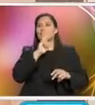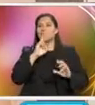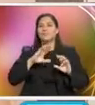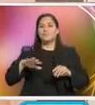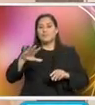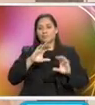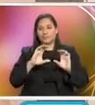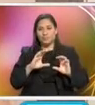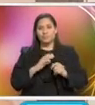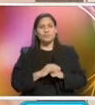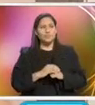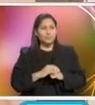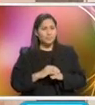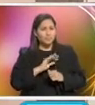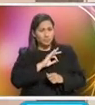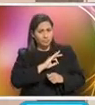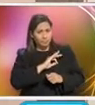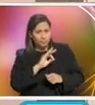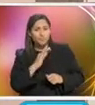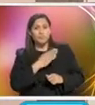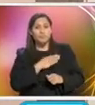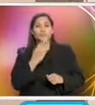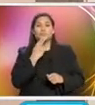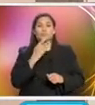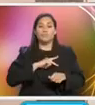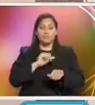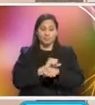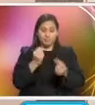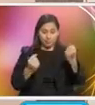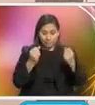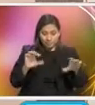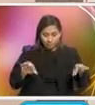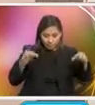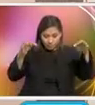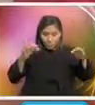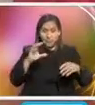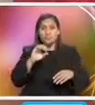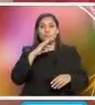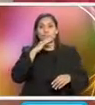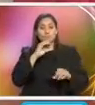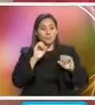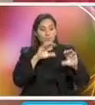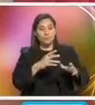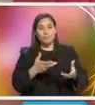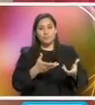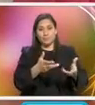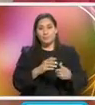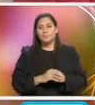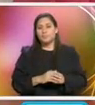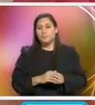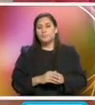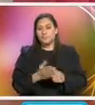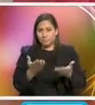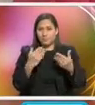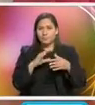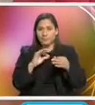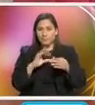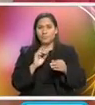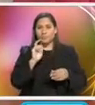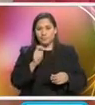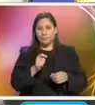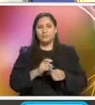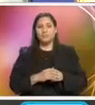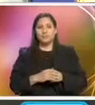comenté, puede ir desde dándole un muy buen uso a tu automóvil hasta dejando de tirar basura en las calles. Eso. Realmente hace la diferencia. Cuéntanos de estas